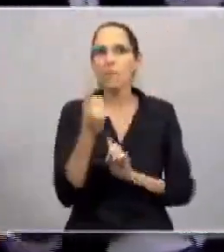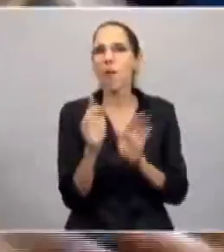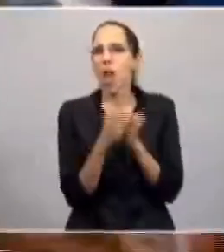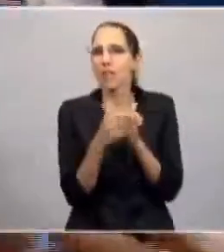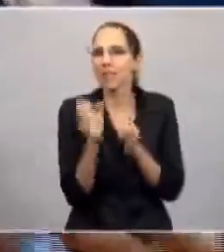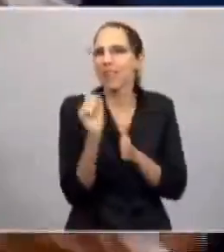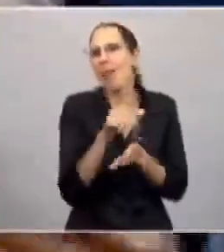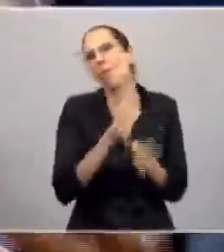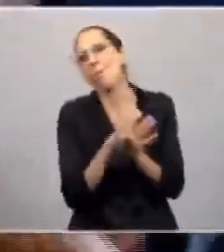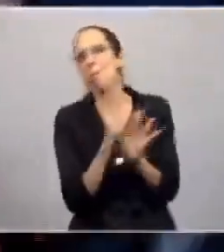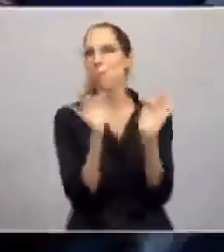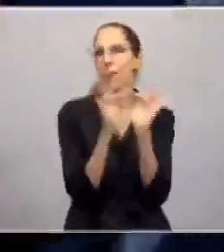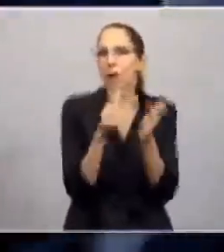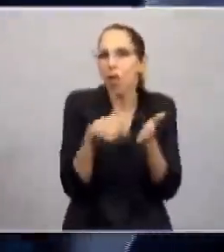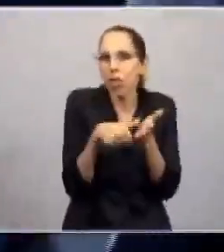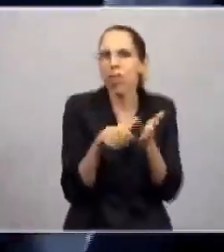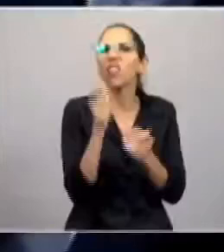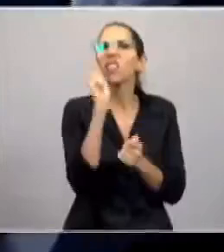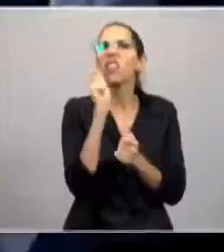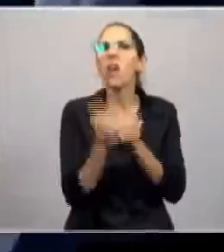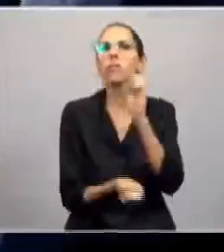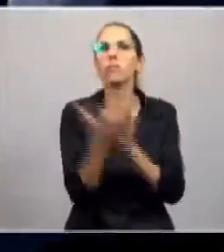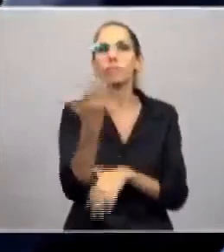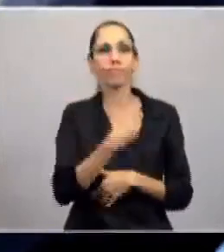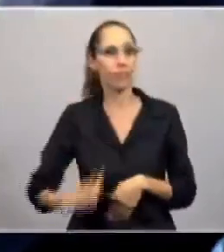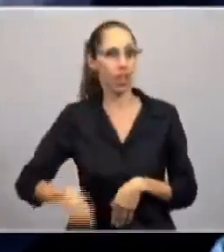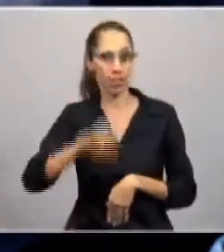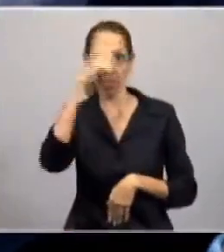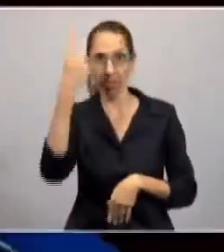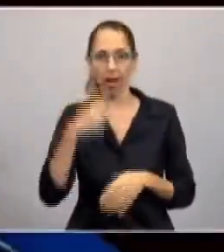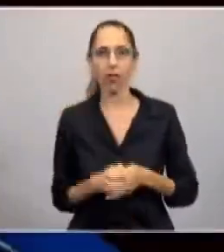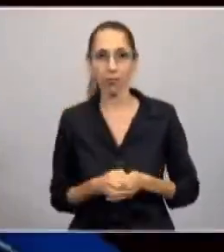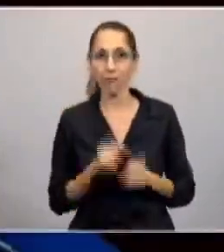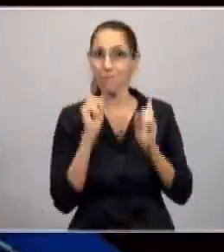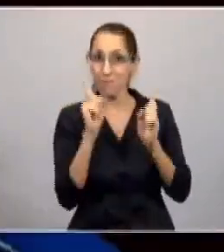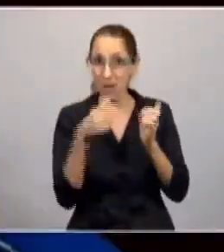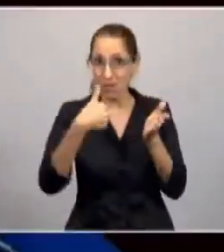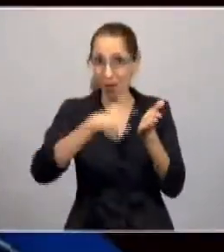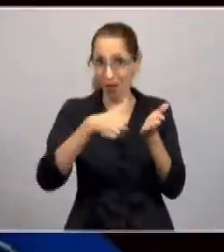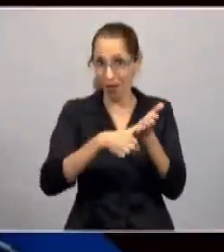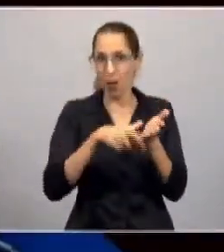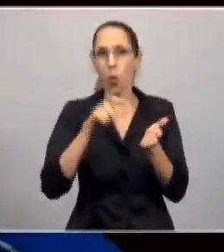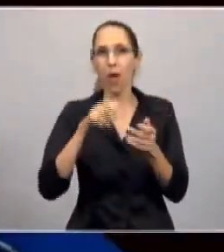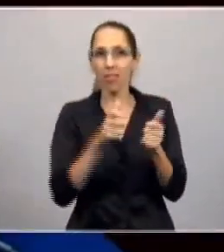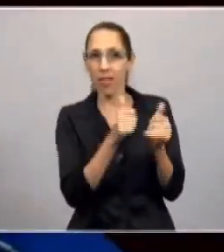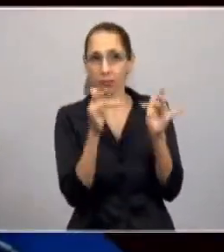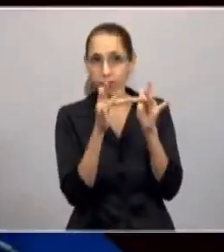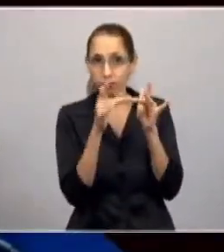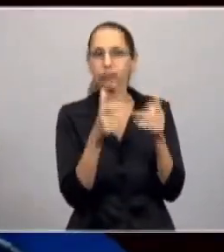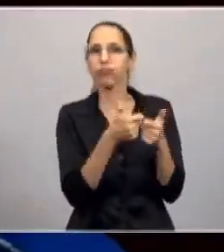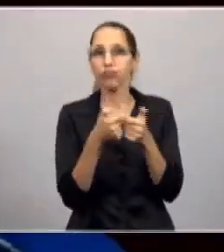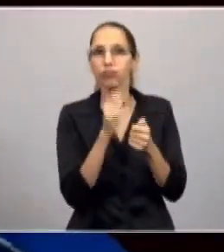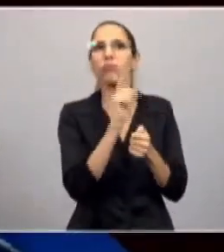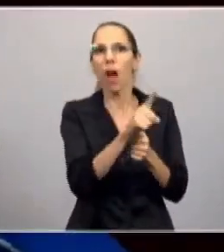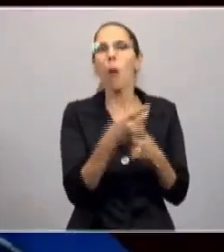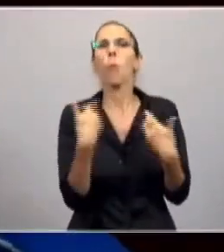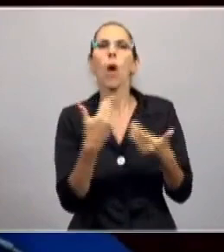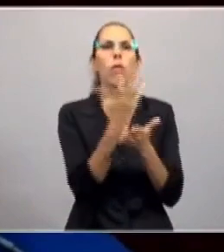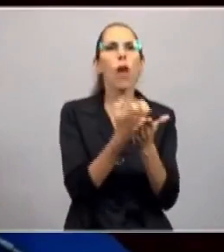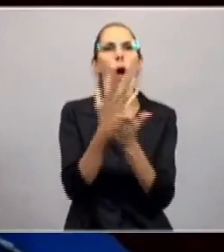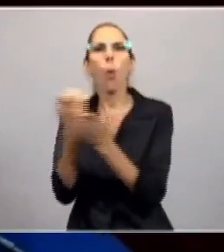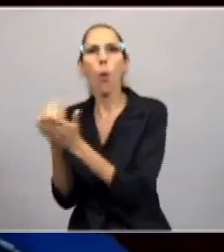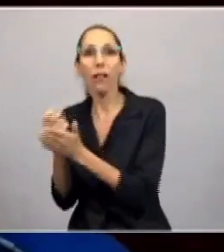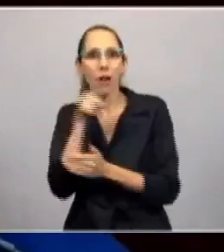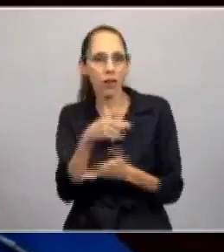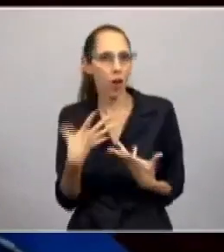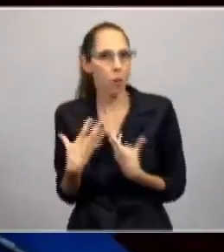el Estado. Los descuentos con cuenta DNI que acompañan a los bonaerenses en los momentos difíciles